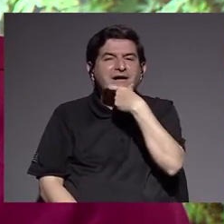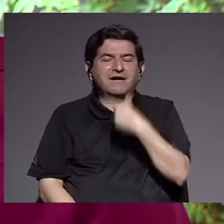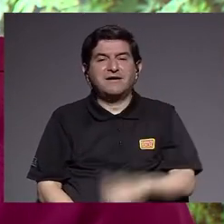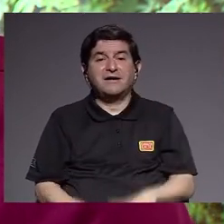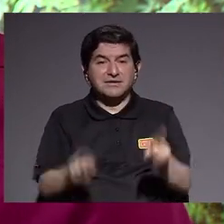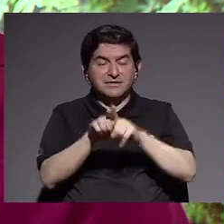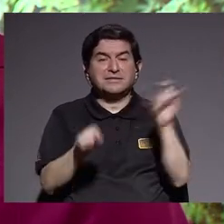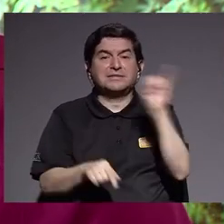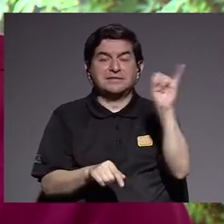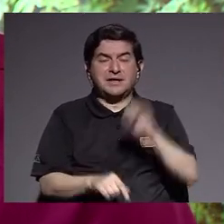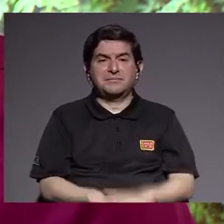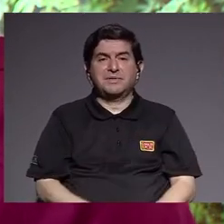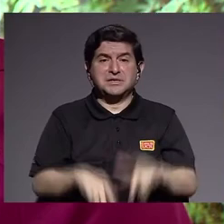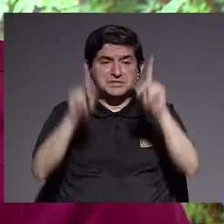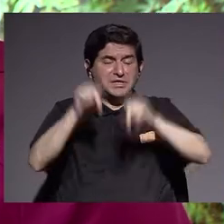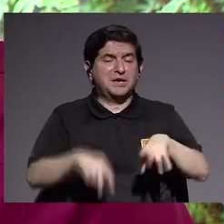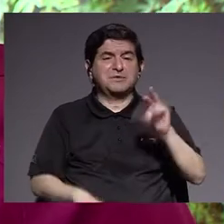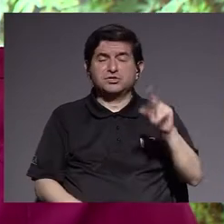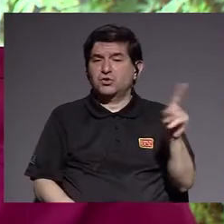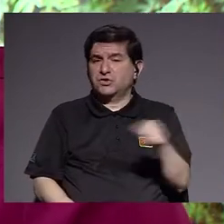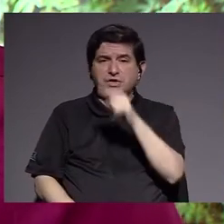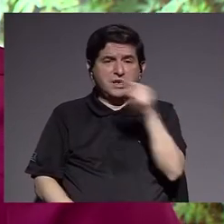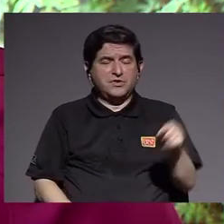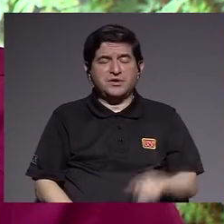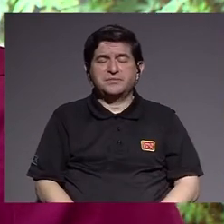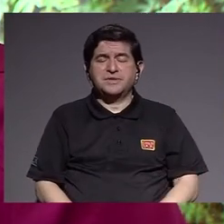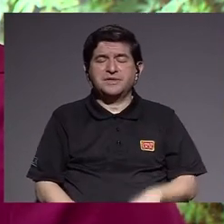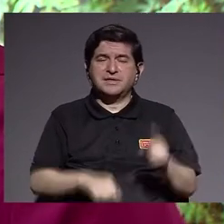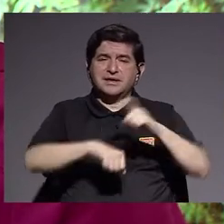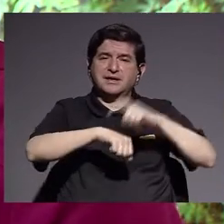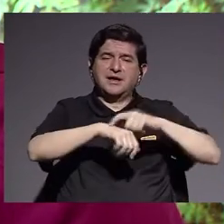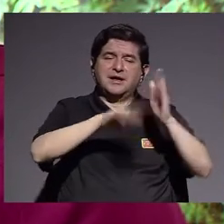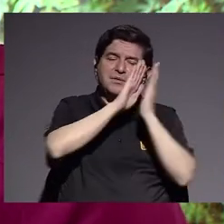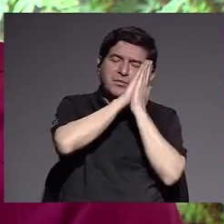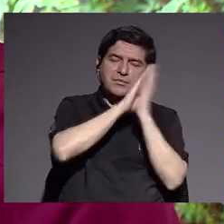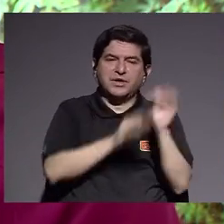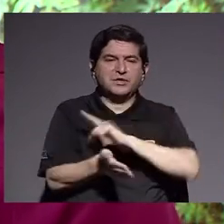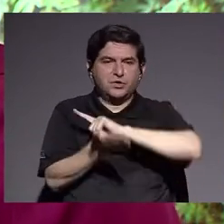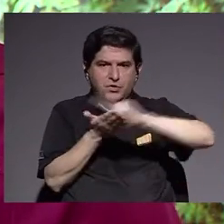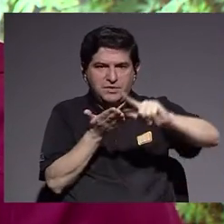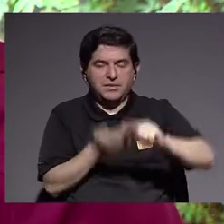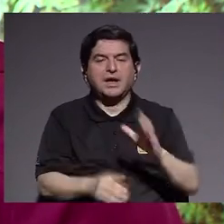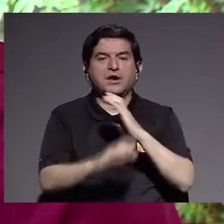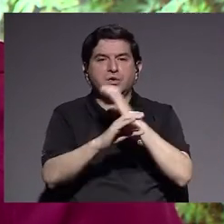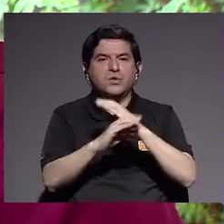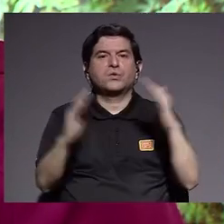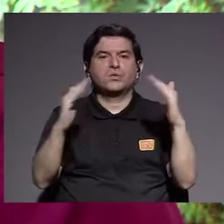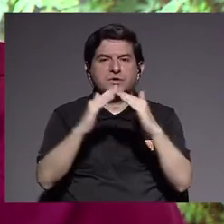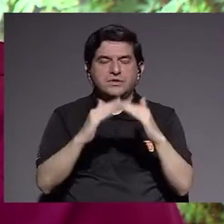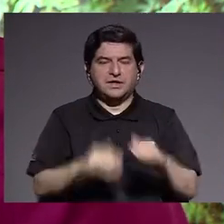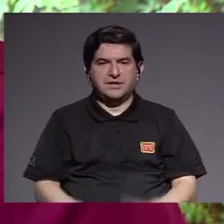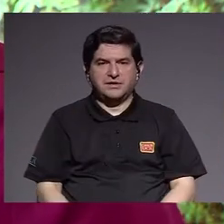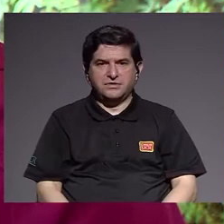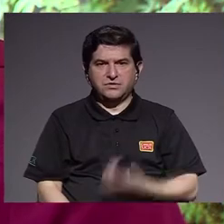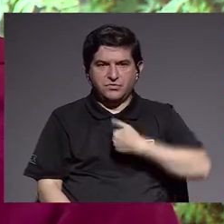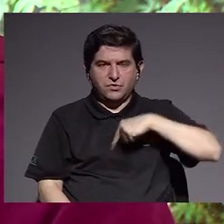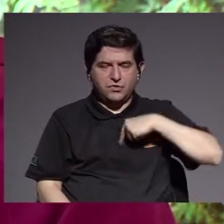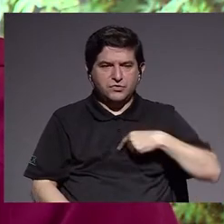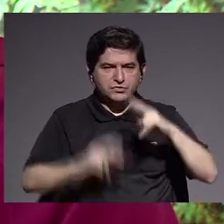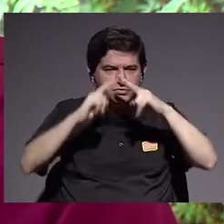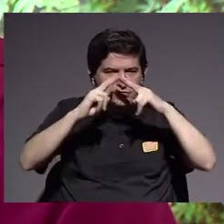entonces tener sus cuidados en casa si no estamos saliendo está realizando los nuestros y cuidando de ellos y ante el más mínimo signo de alerta